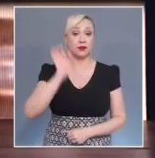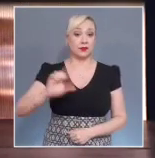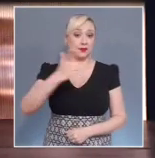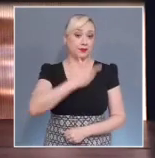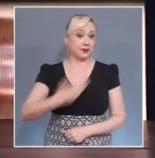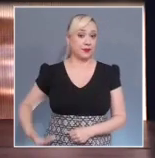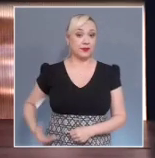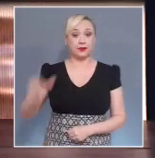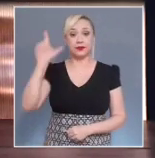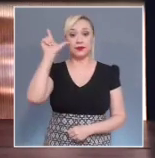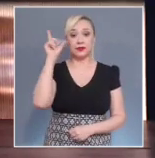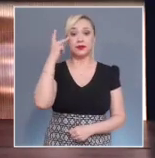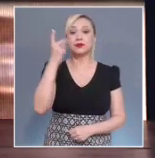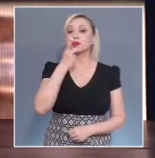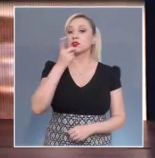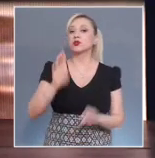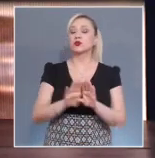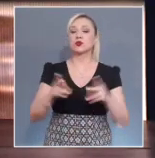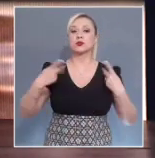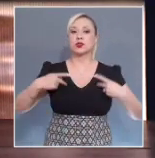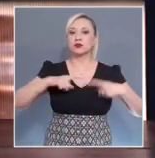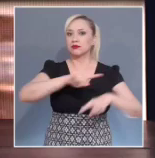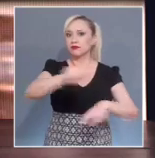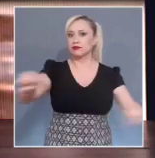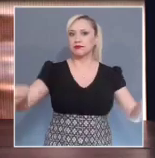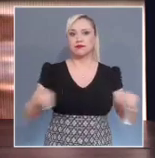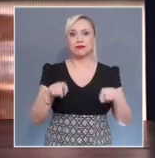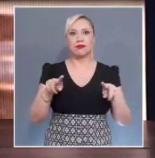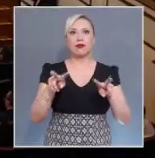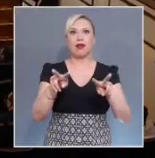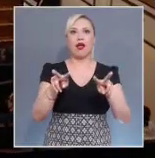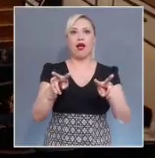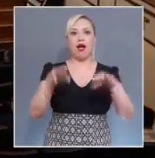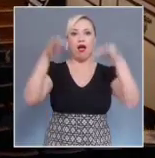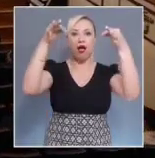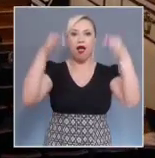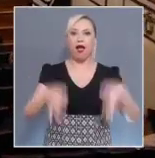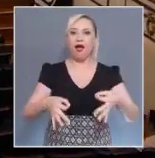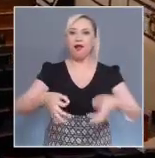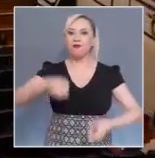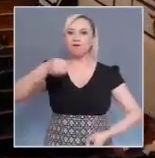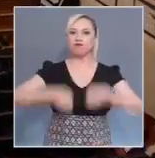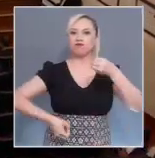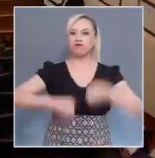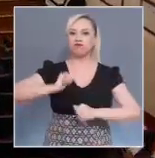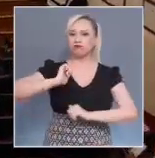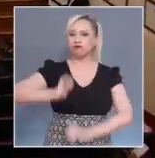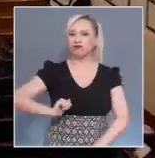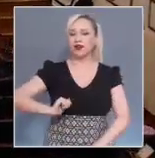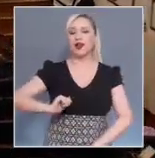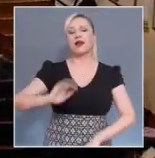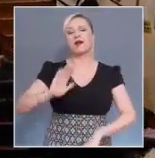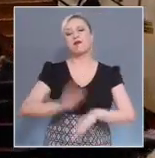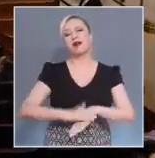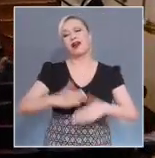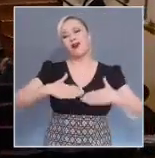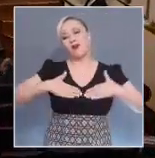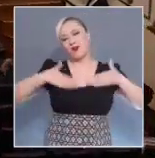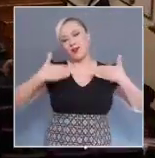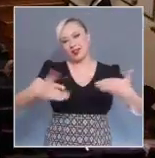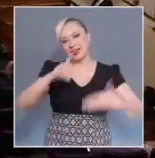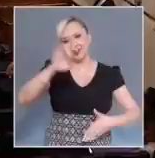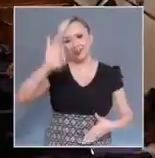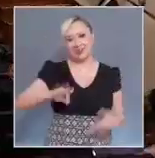confianza ciudadana contar con un poder judicial íntegro. El juez que se sabe y actúa de forma independiente